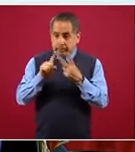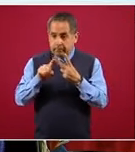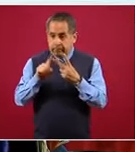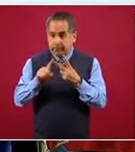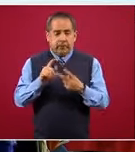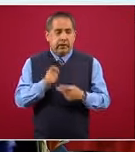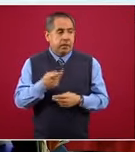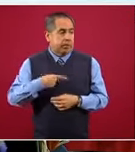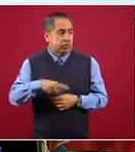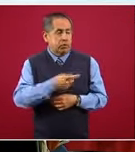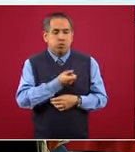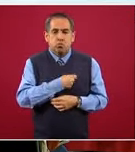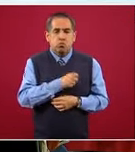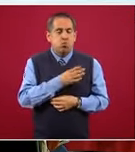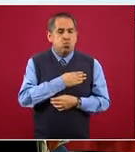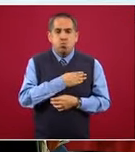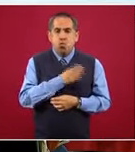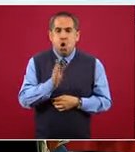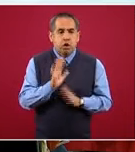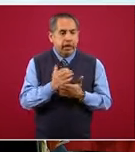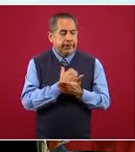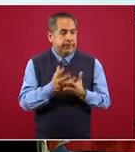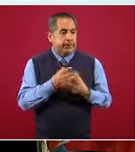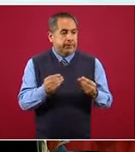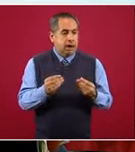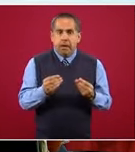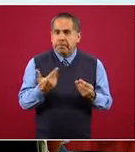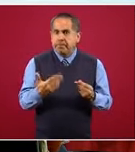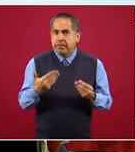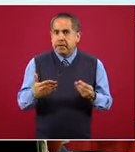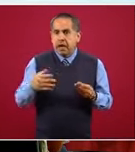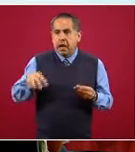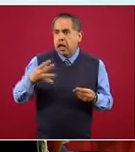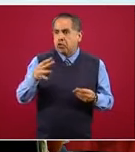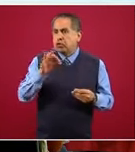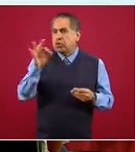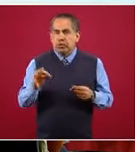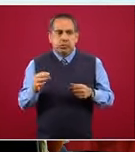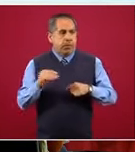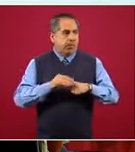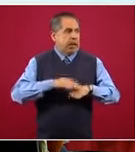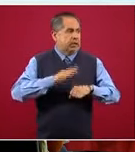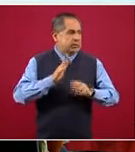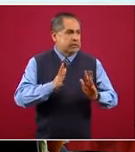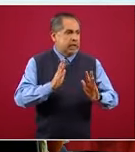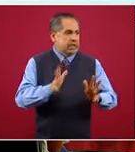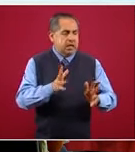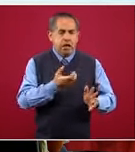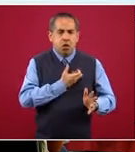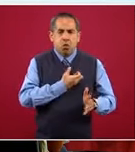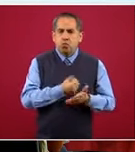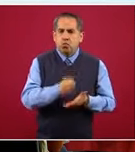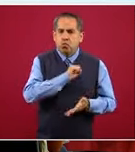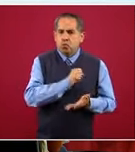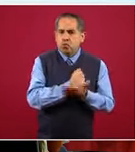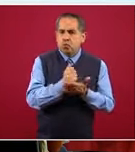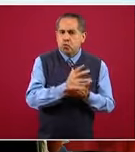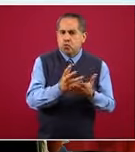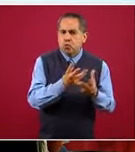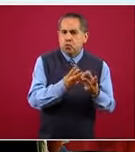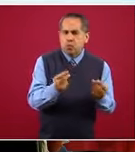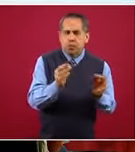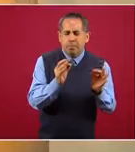han recuperado de la enfermedad, más 14%, es el cambio de la semana 26 a la 27, y algo también que